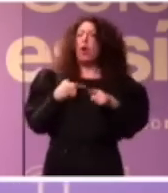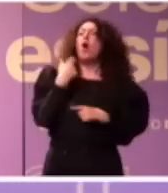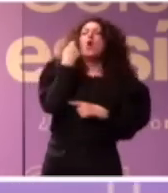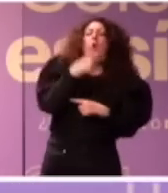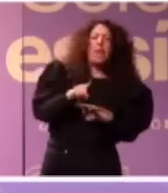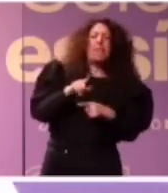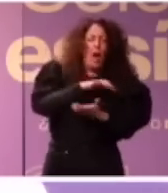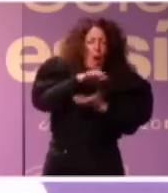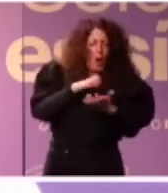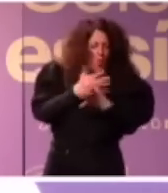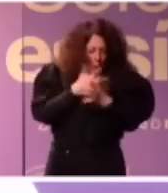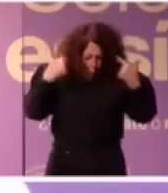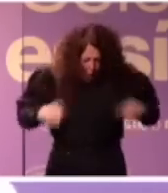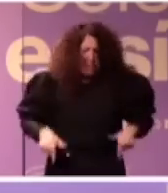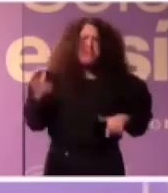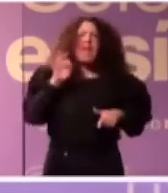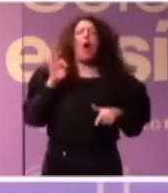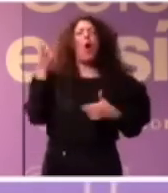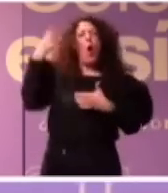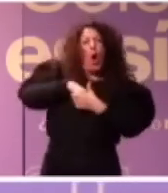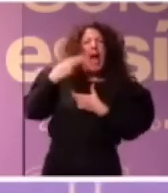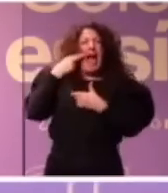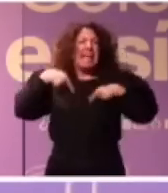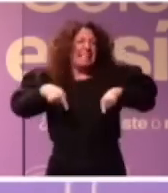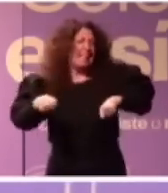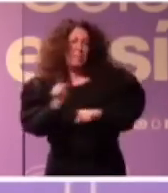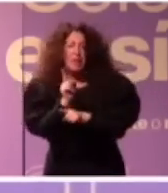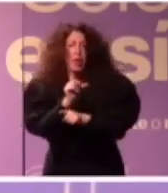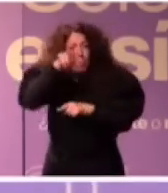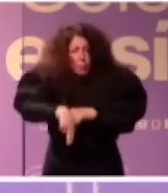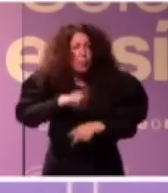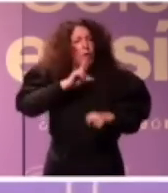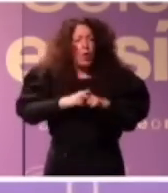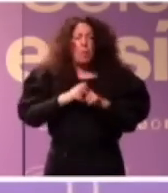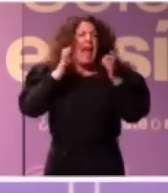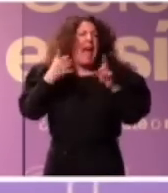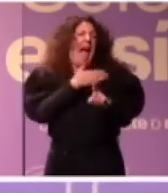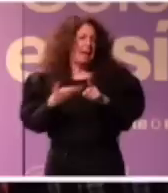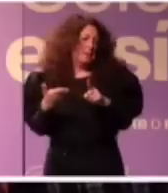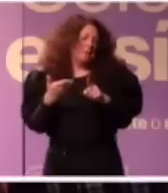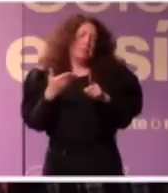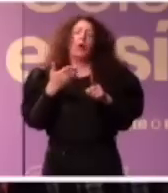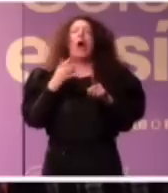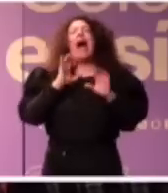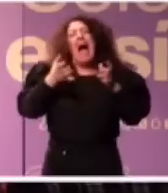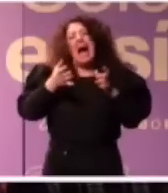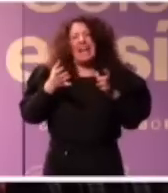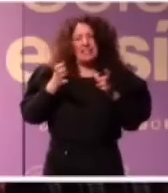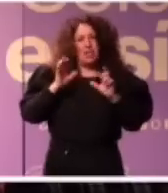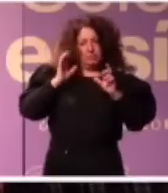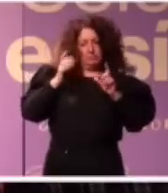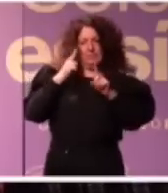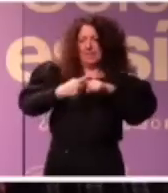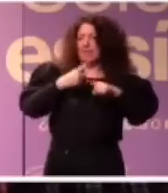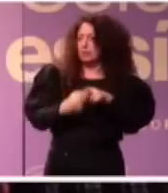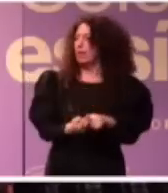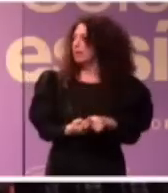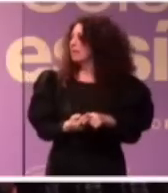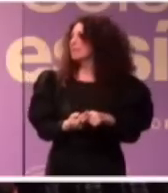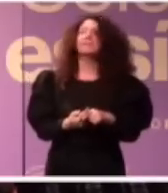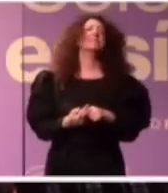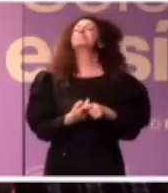haya violencia o intimidación para que sea una agresión sexual. Basta la ausencia de